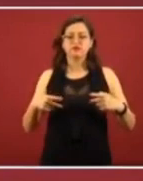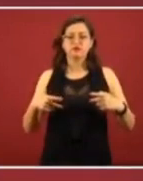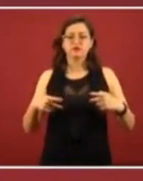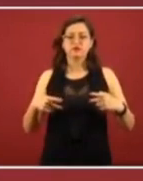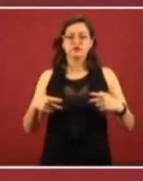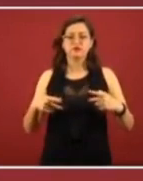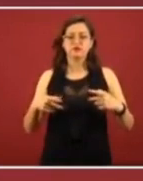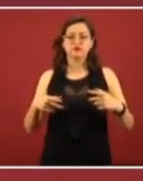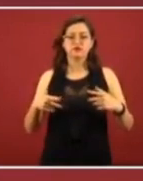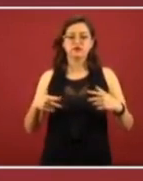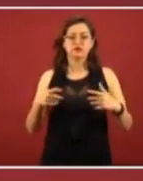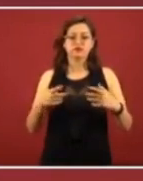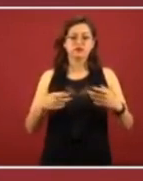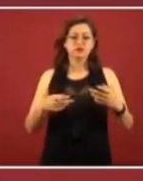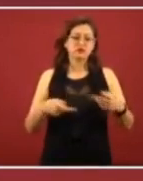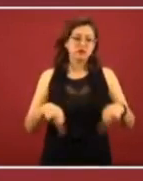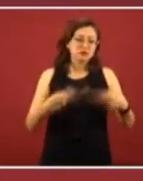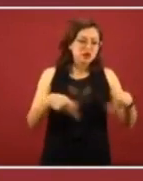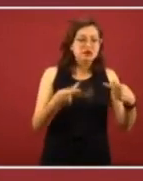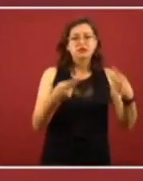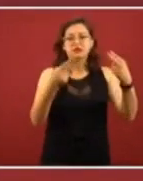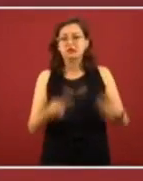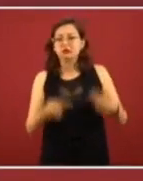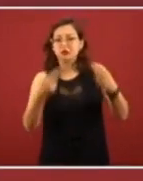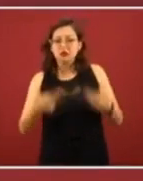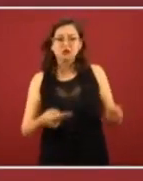en la llamada economía informal,